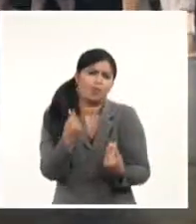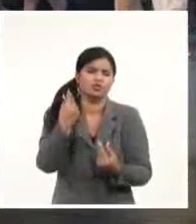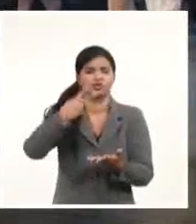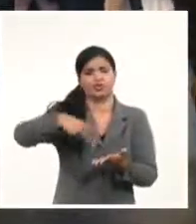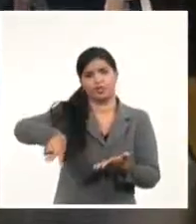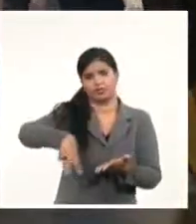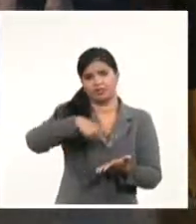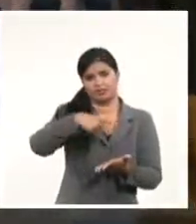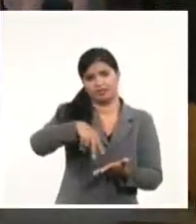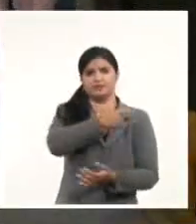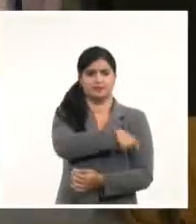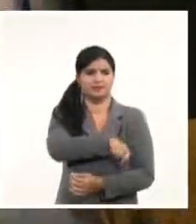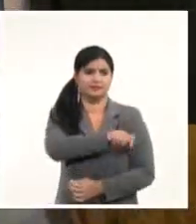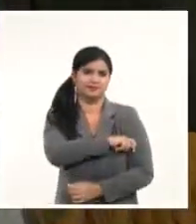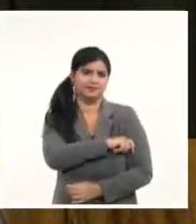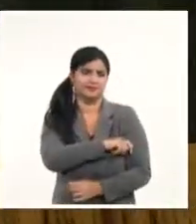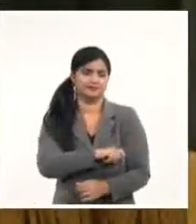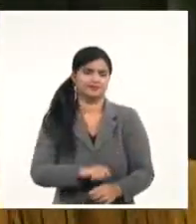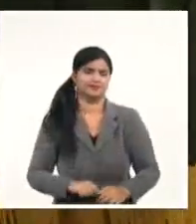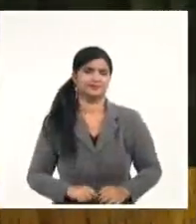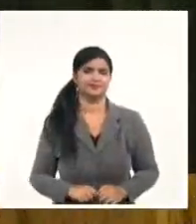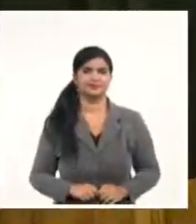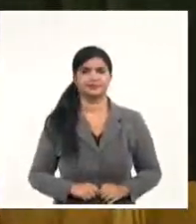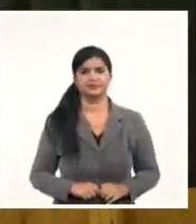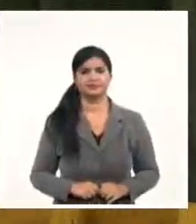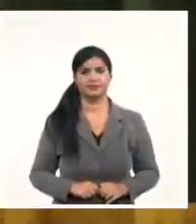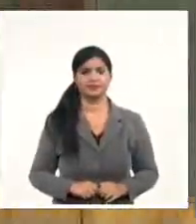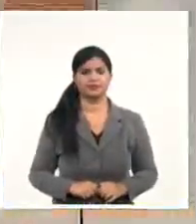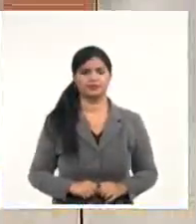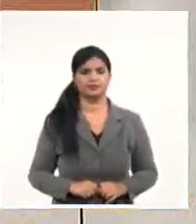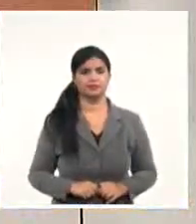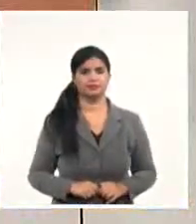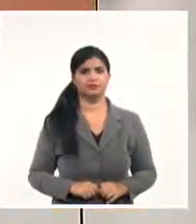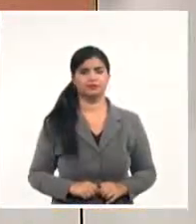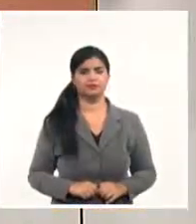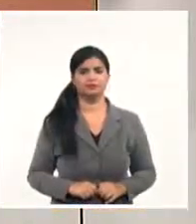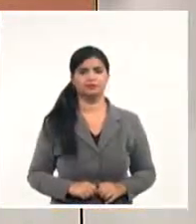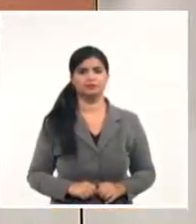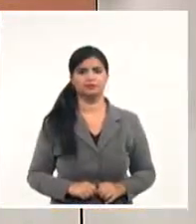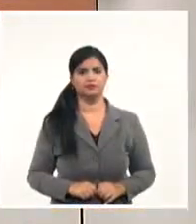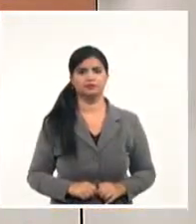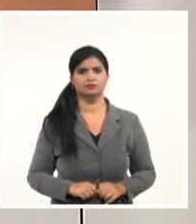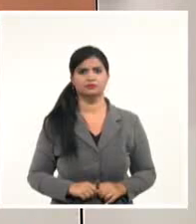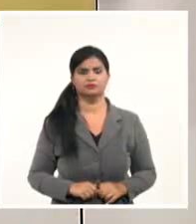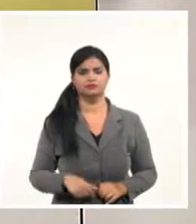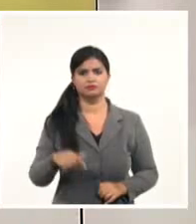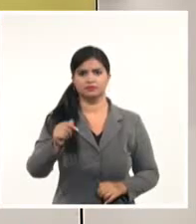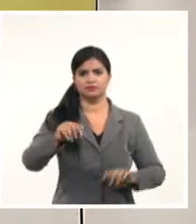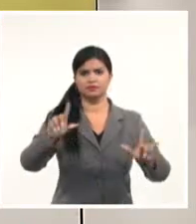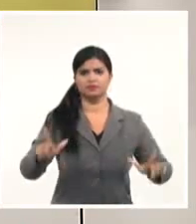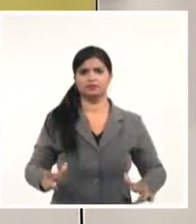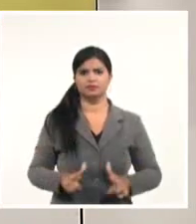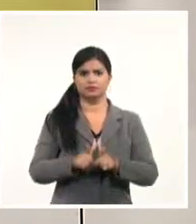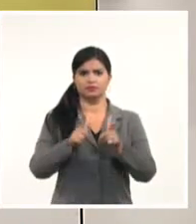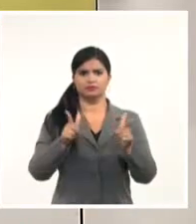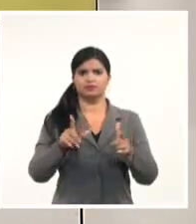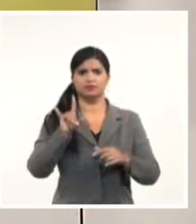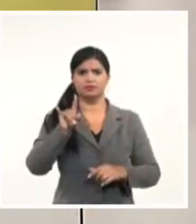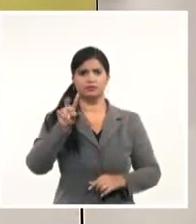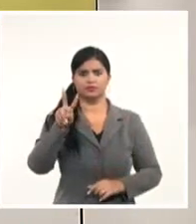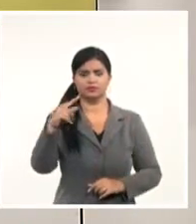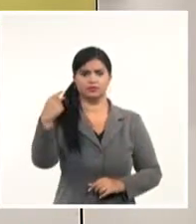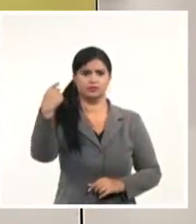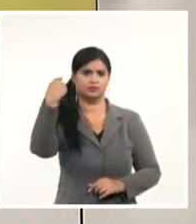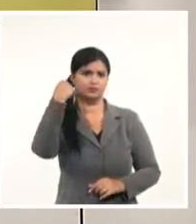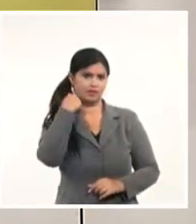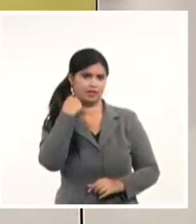Solange Herrera Aguilar, Sistema Informativo de la Televisión Cubana. Hoy se conmemora el aniversario 92 del natalicio de